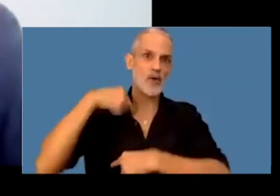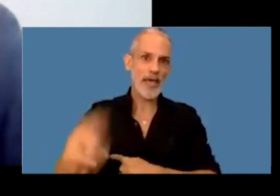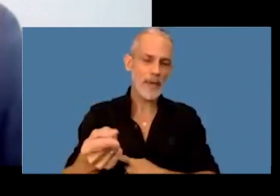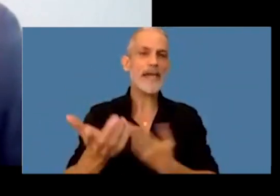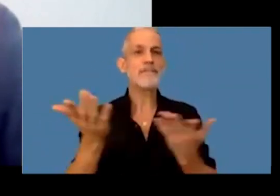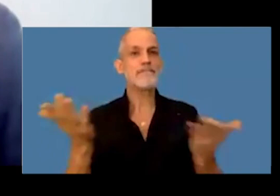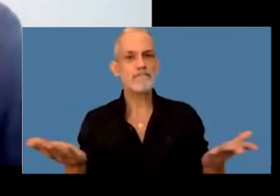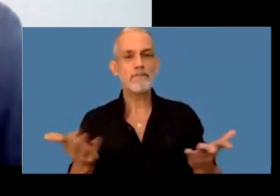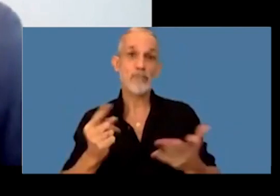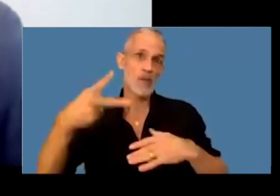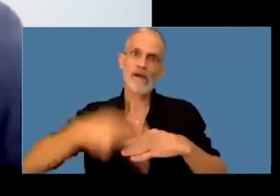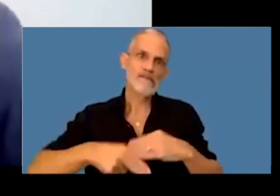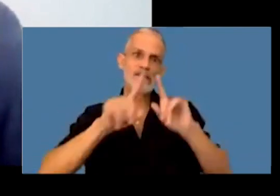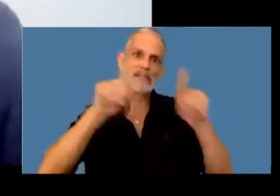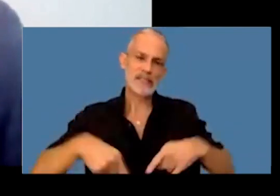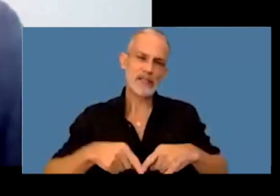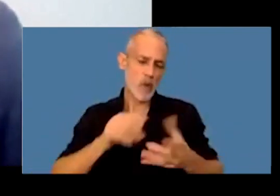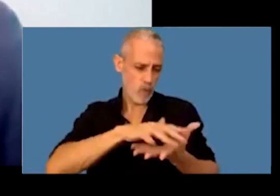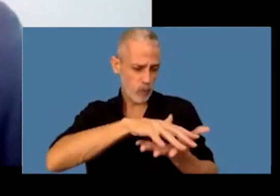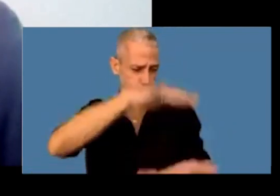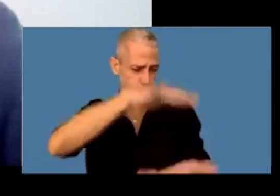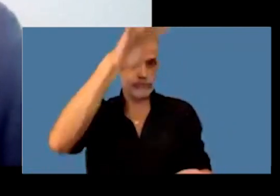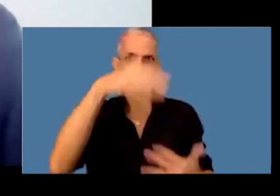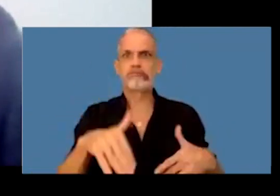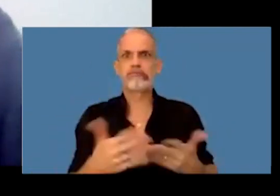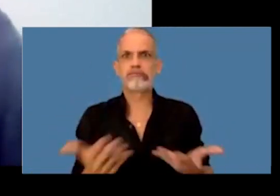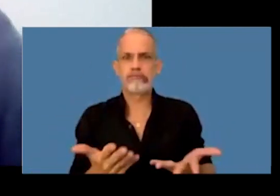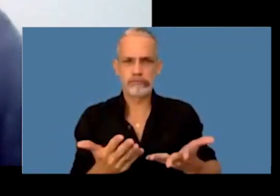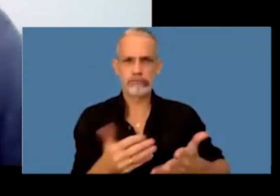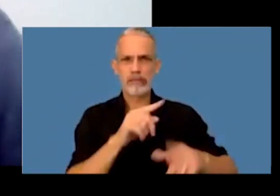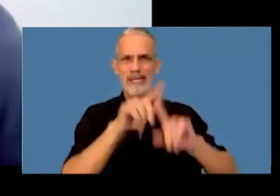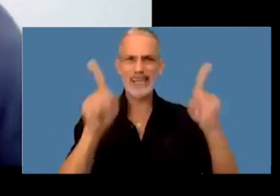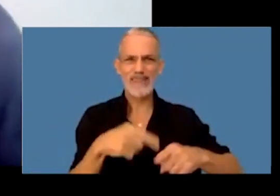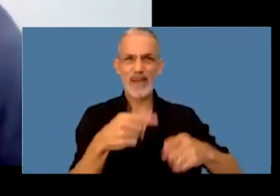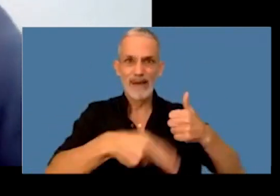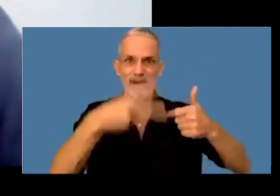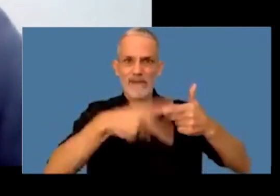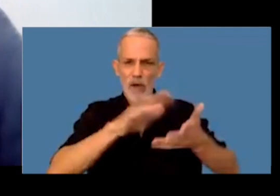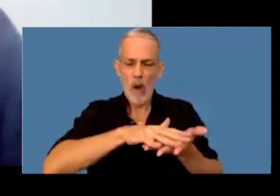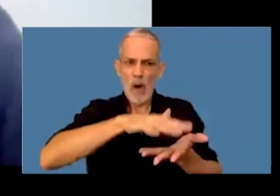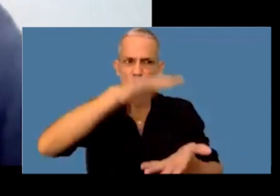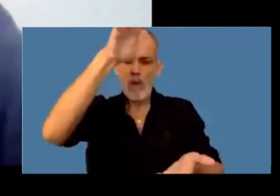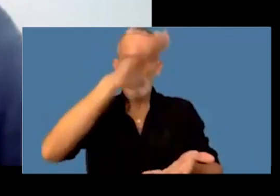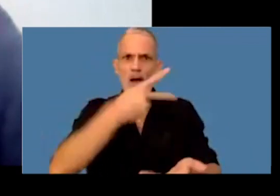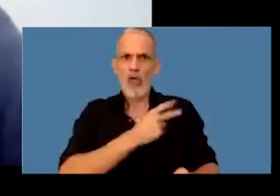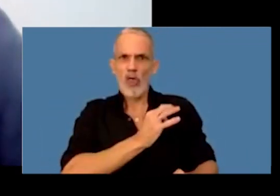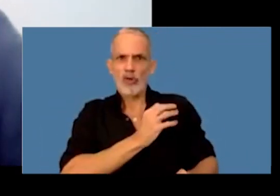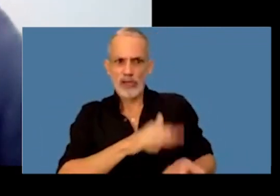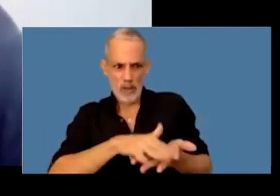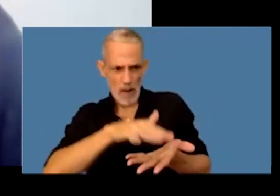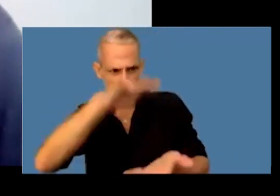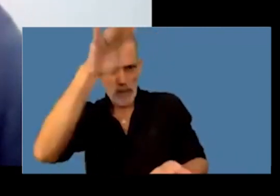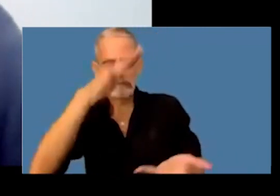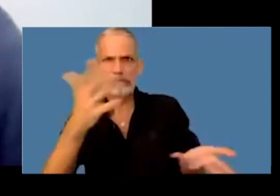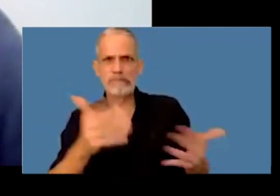tener que certificar un volumen muy grande. Imagínense que nosotros se emiten en